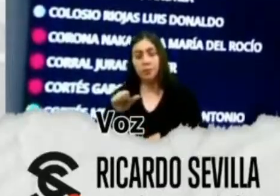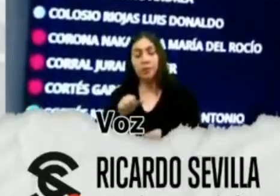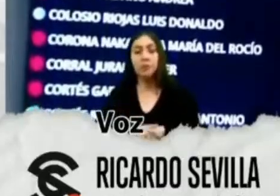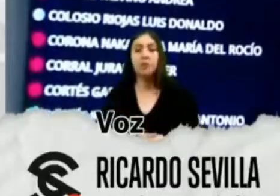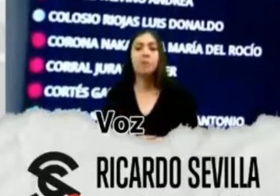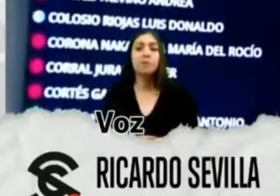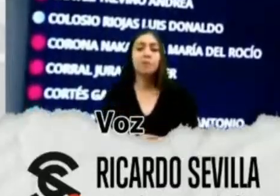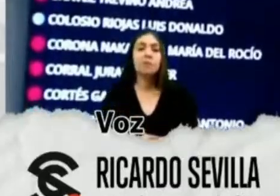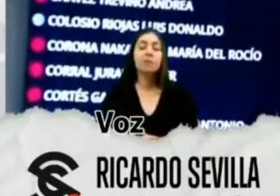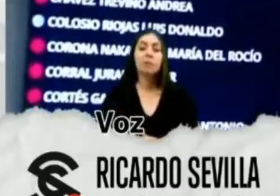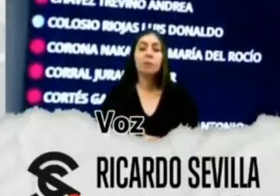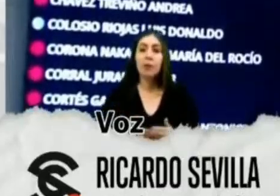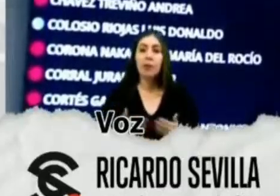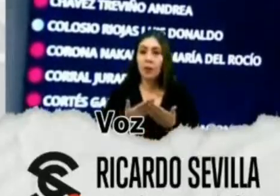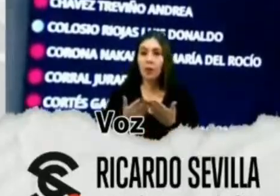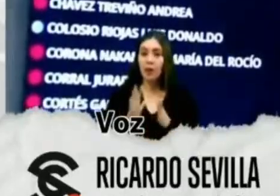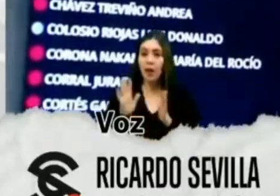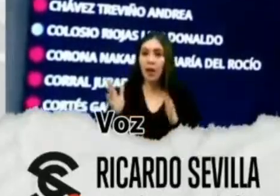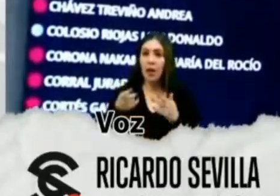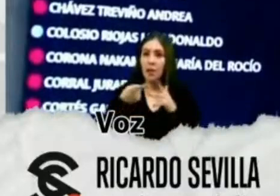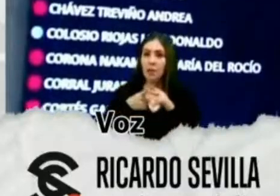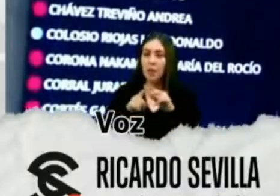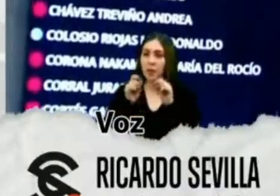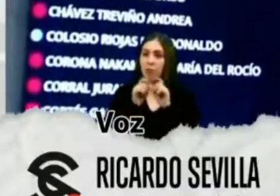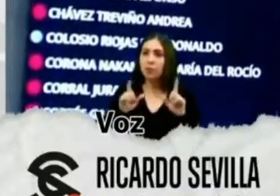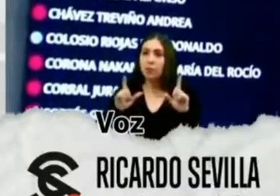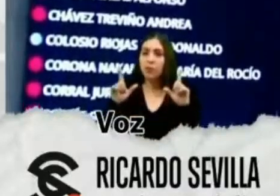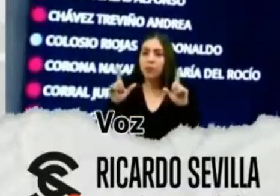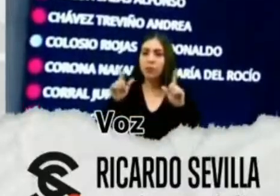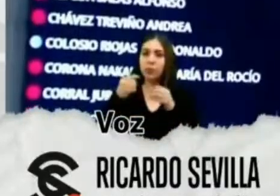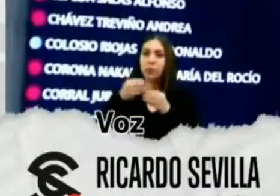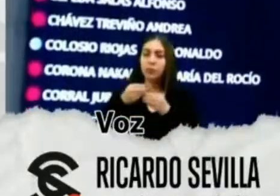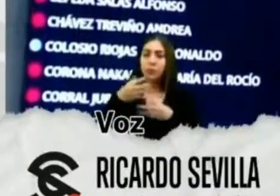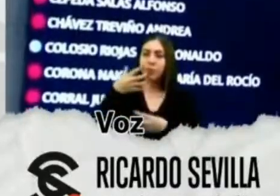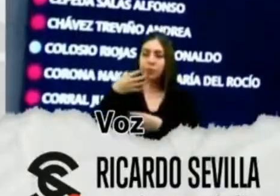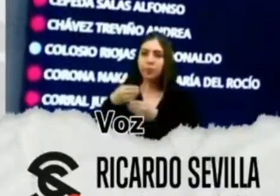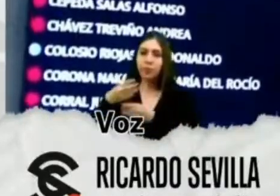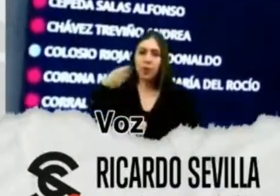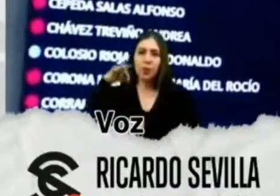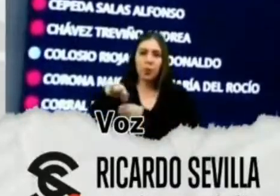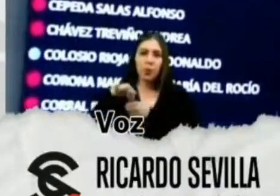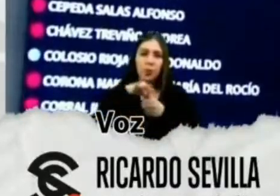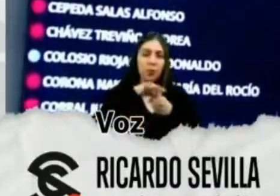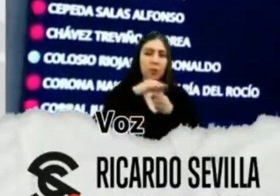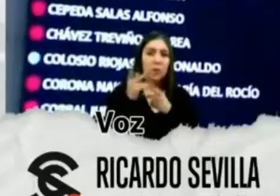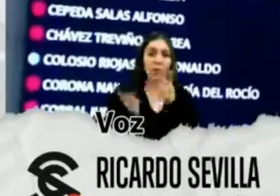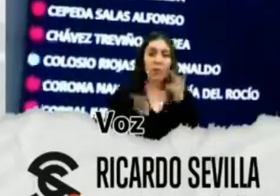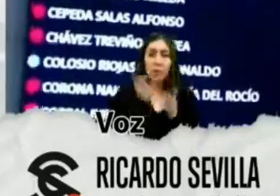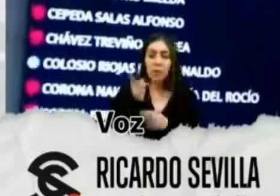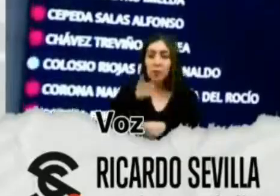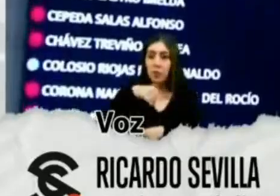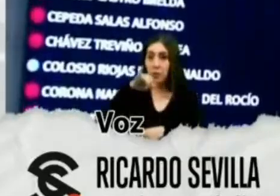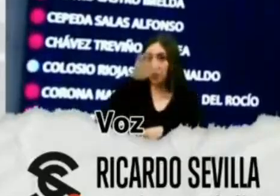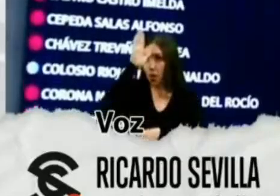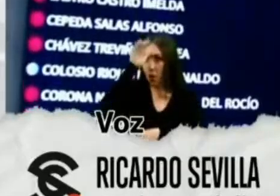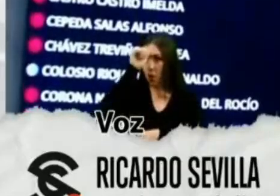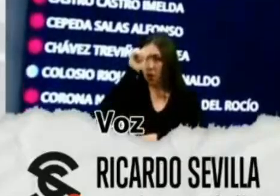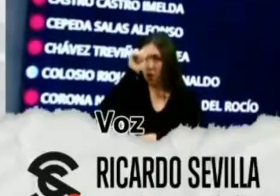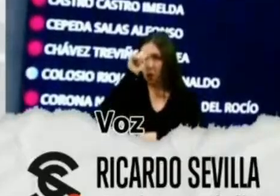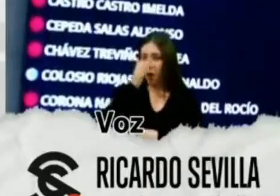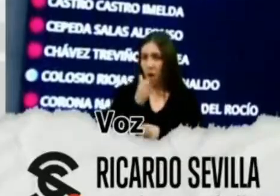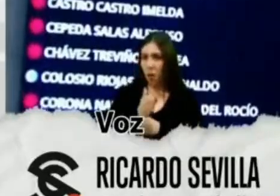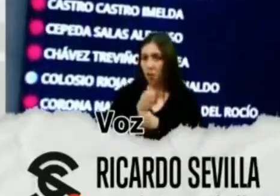blanco. Así que si se aprueba esta reforma, que todo parecería indicar que sí, pues no se va a perder la independencia